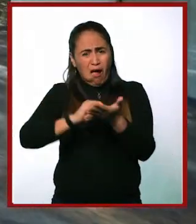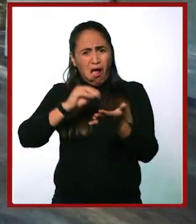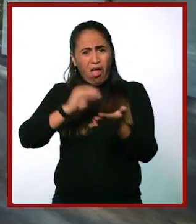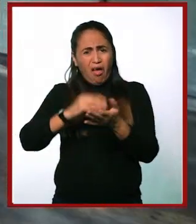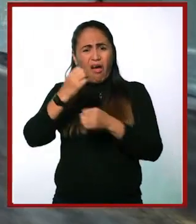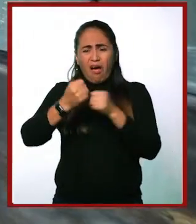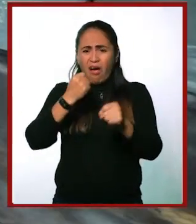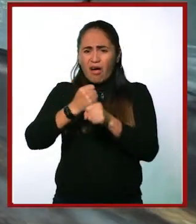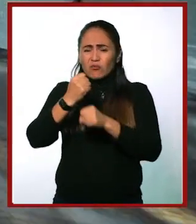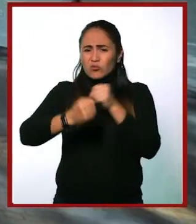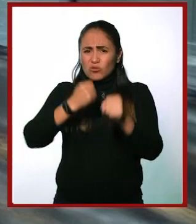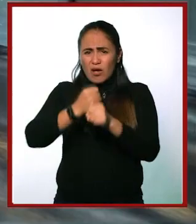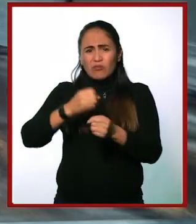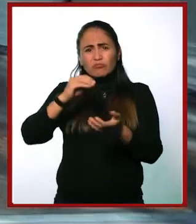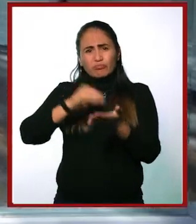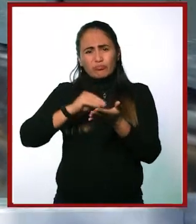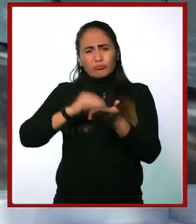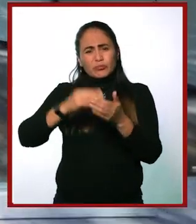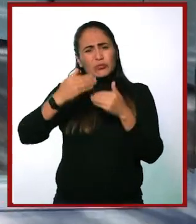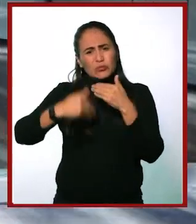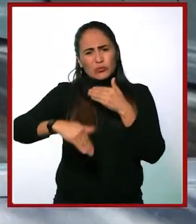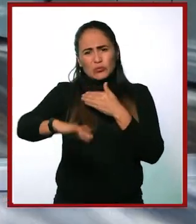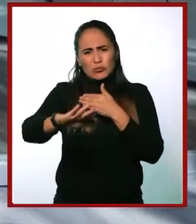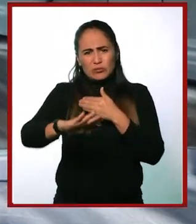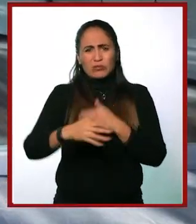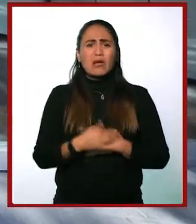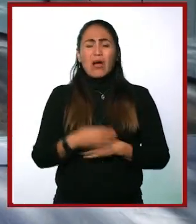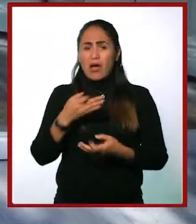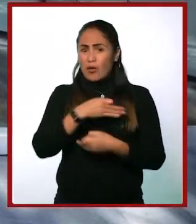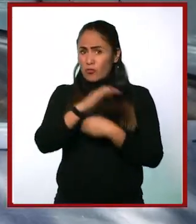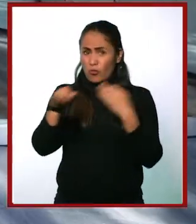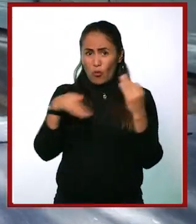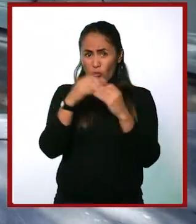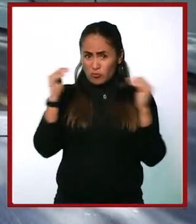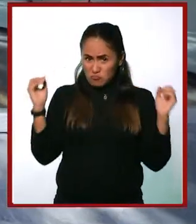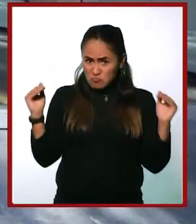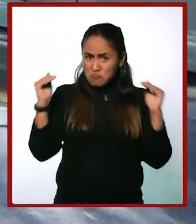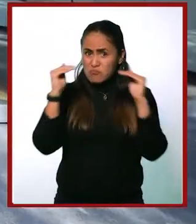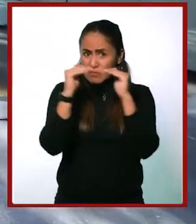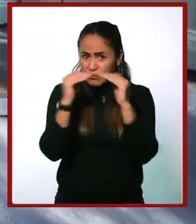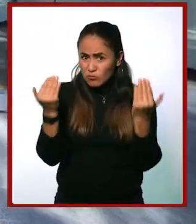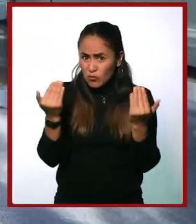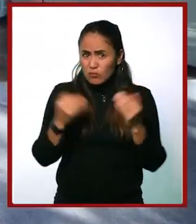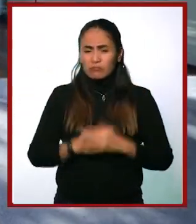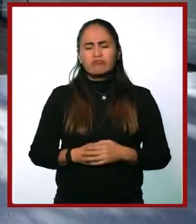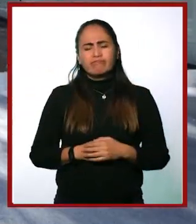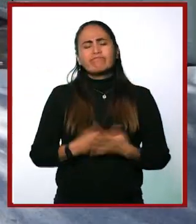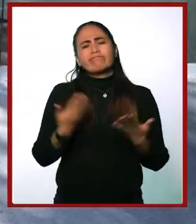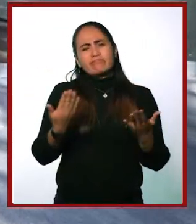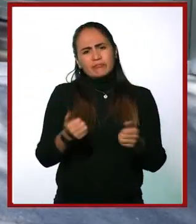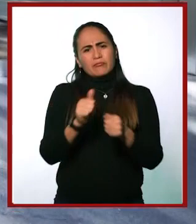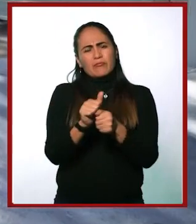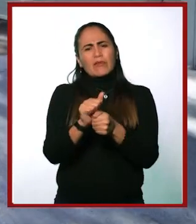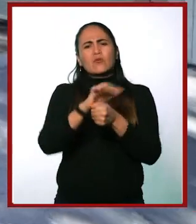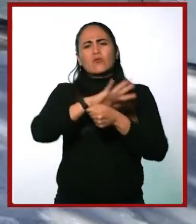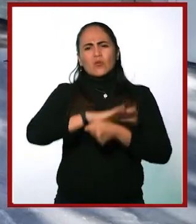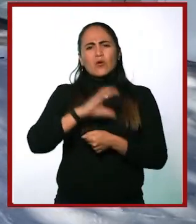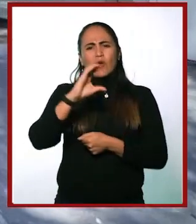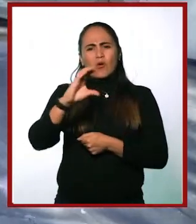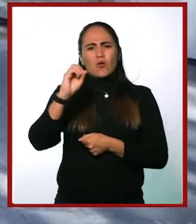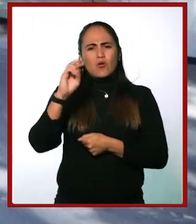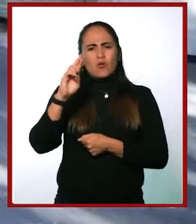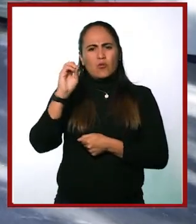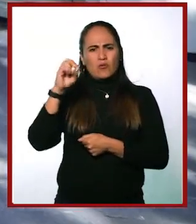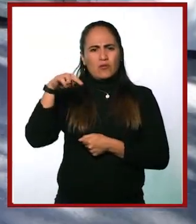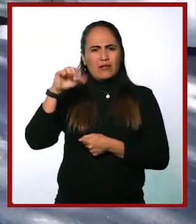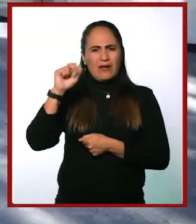población mundial durante años. Pero, ¿será que nos ha afectado a todos de la misma manera? Si bien el coronavirus no ha respetado